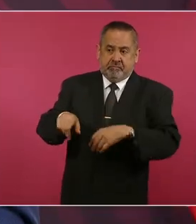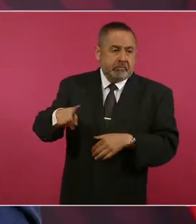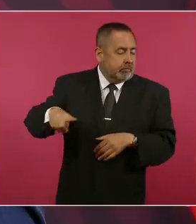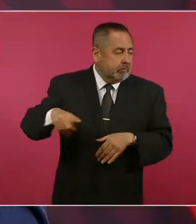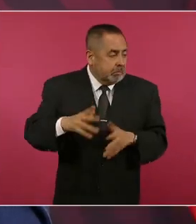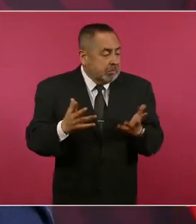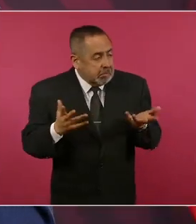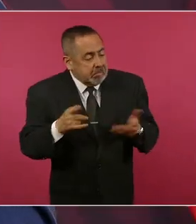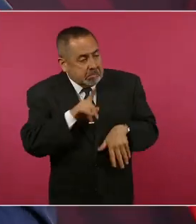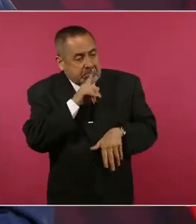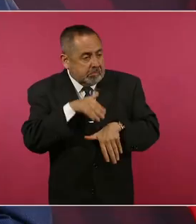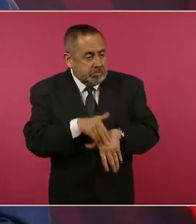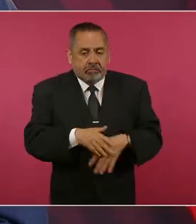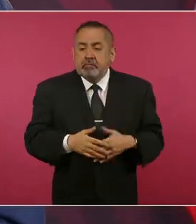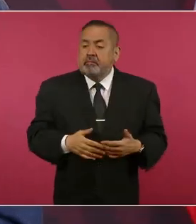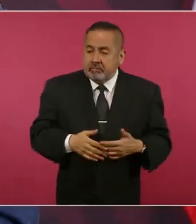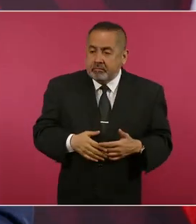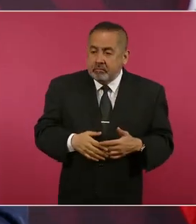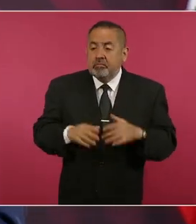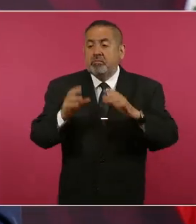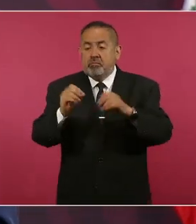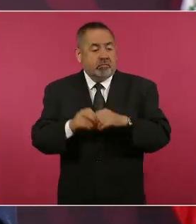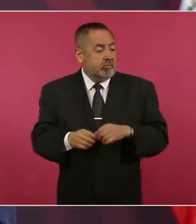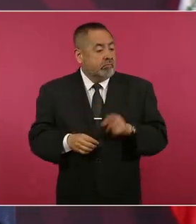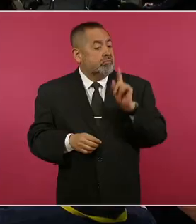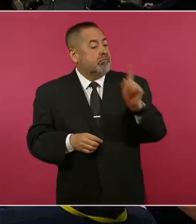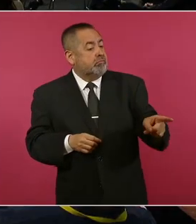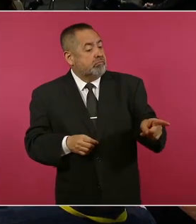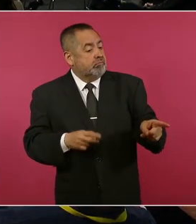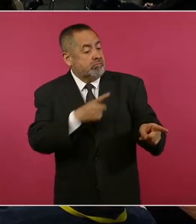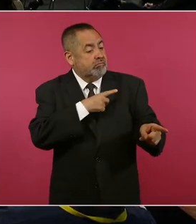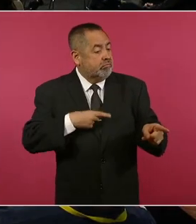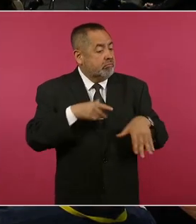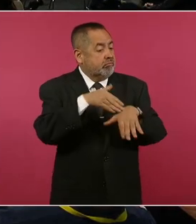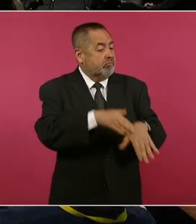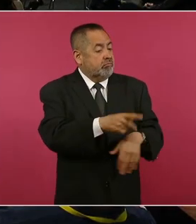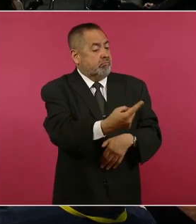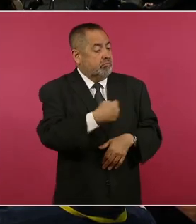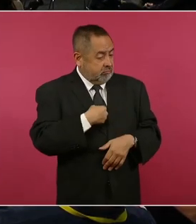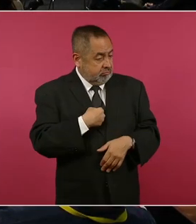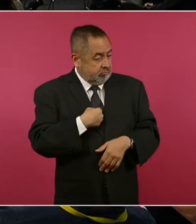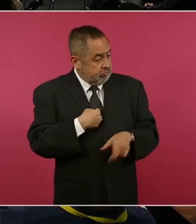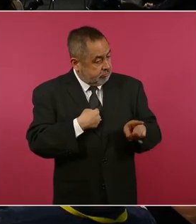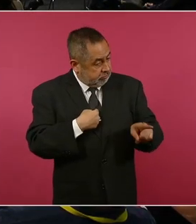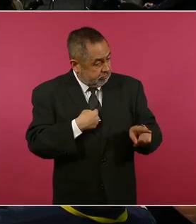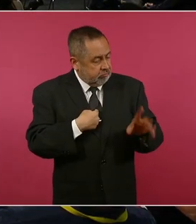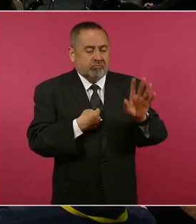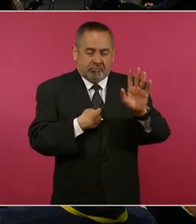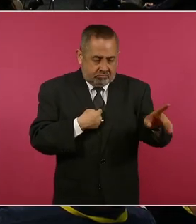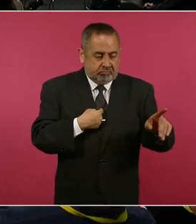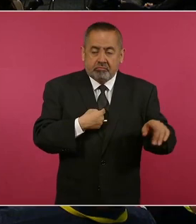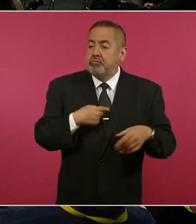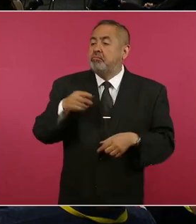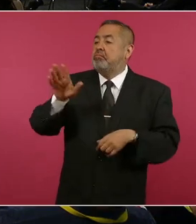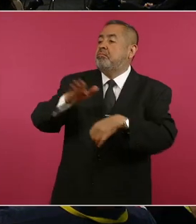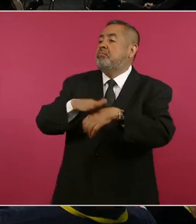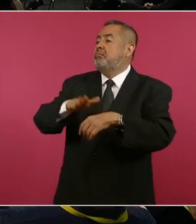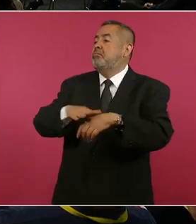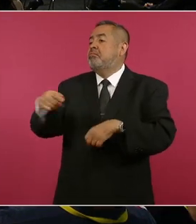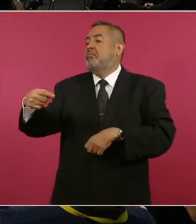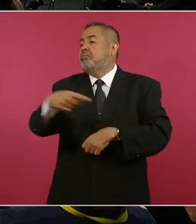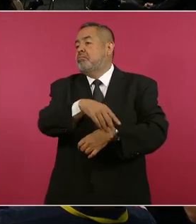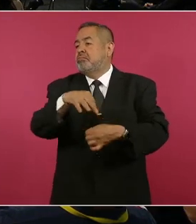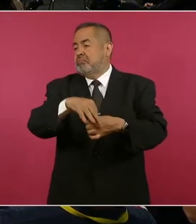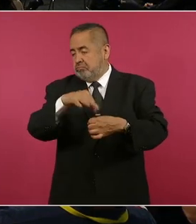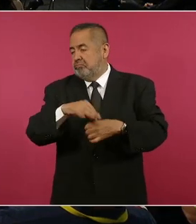y a someter a funcionarios para disponer de manera abusiva